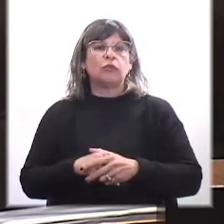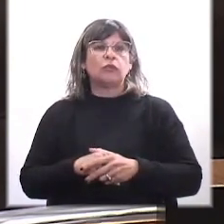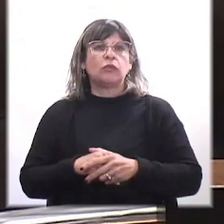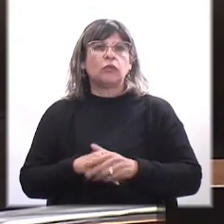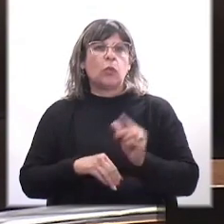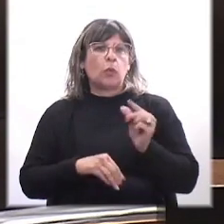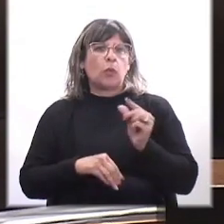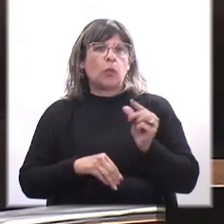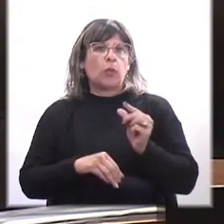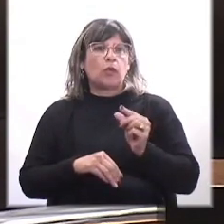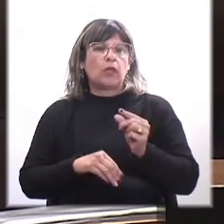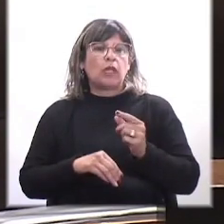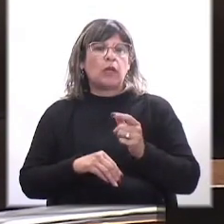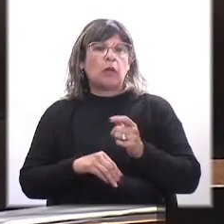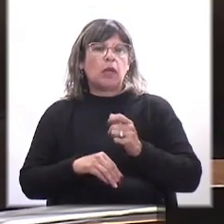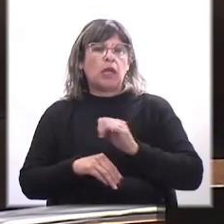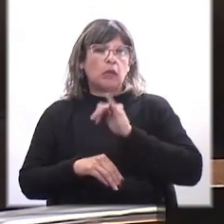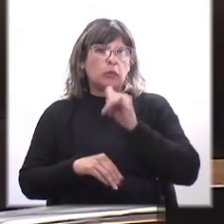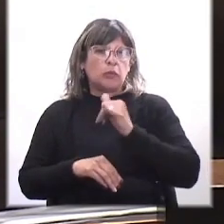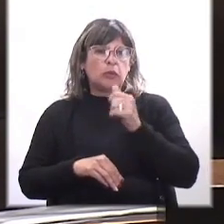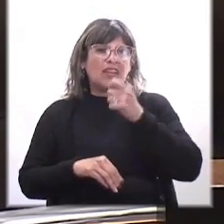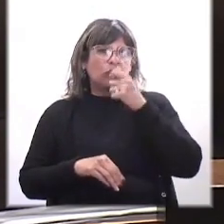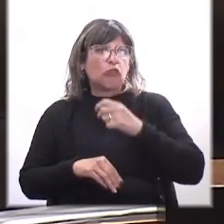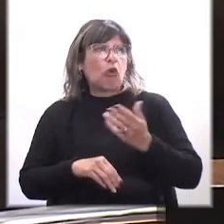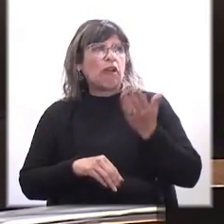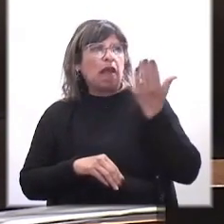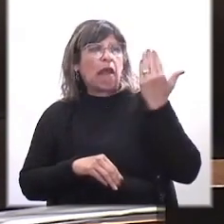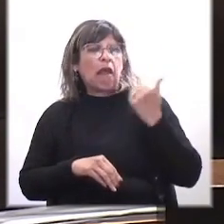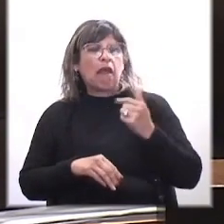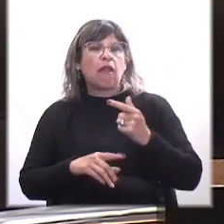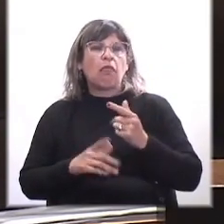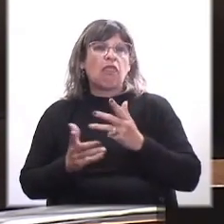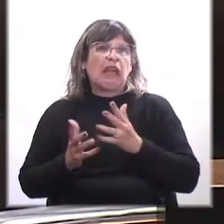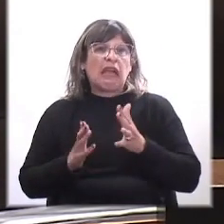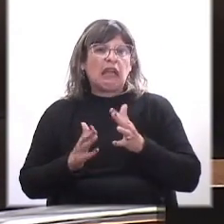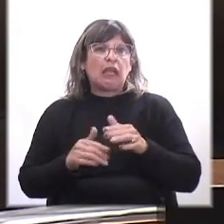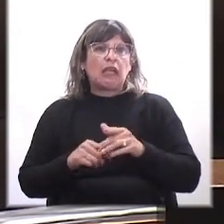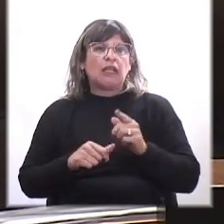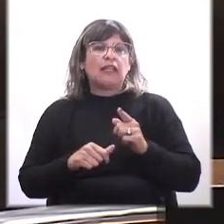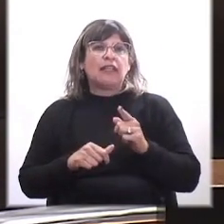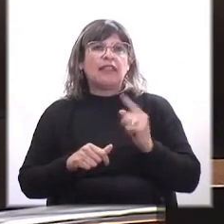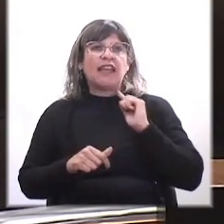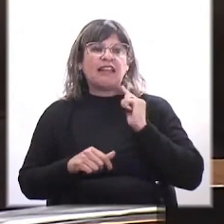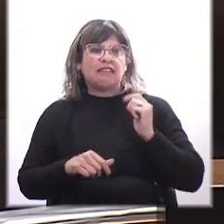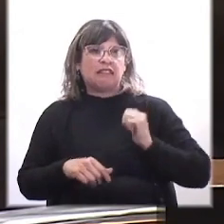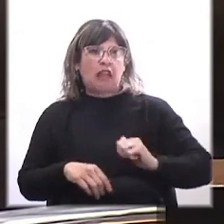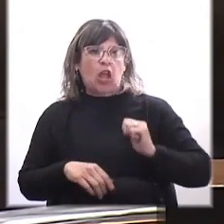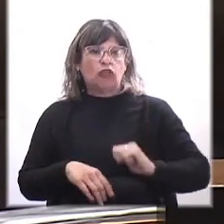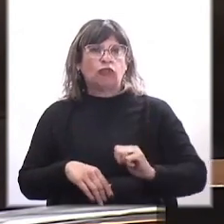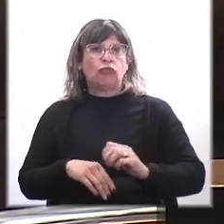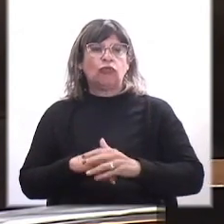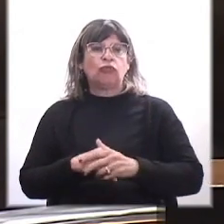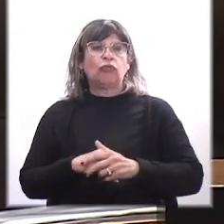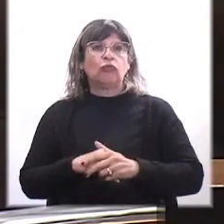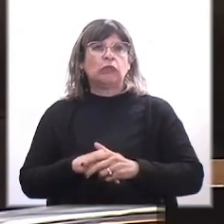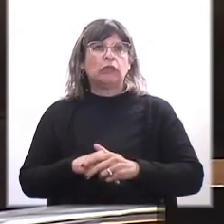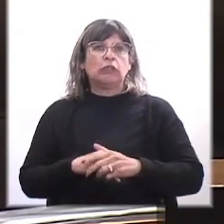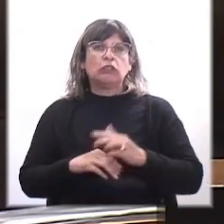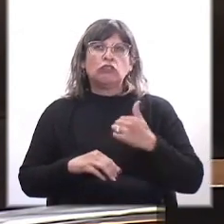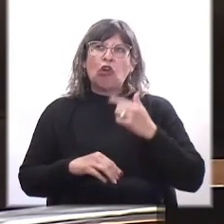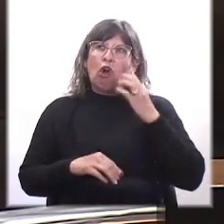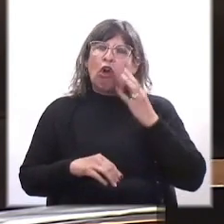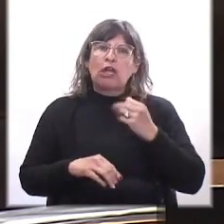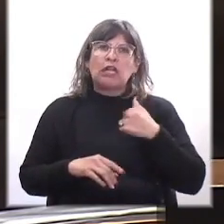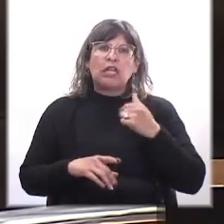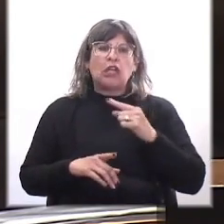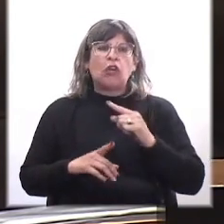un breve raconto histórico de lo que es la historia de Gas Sayago, ya que creo que todos